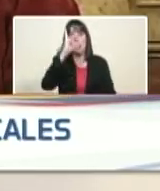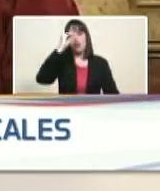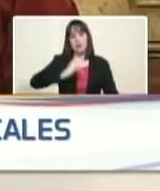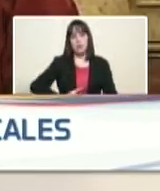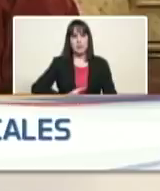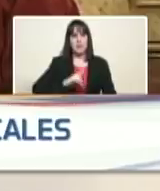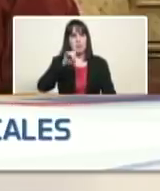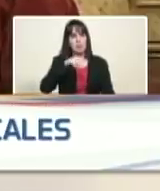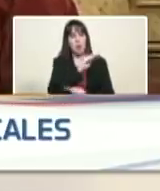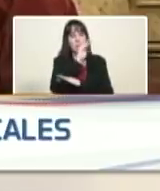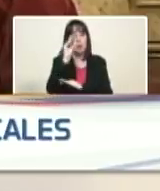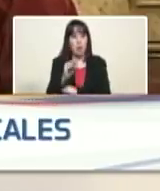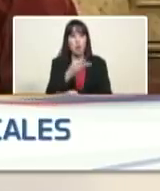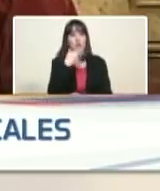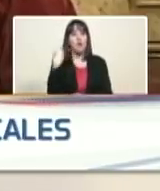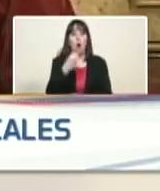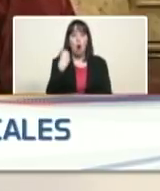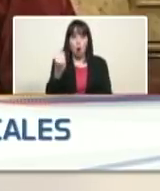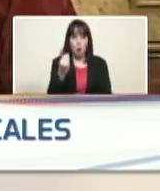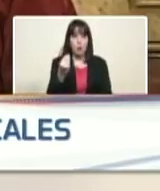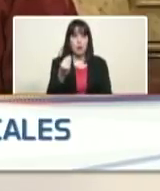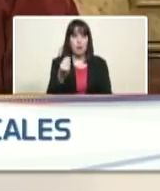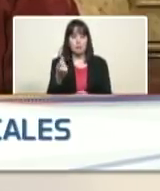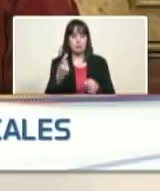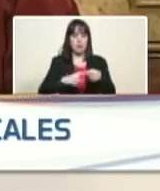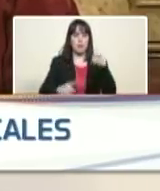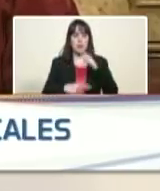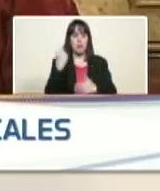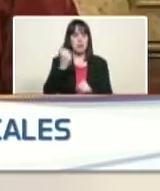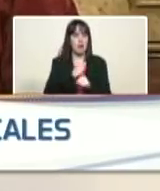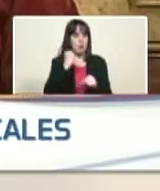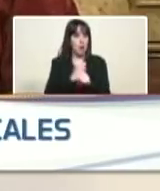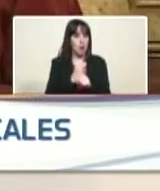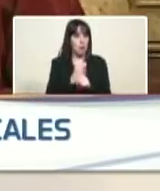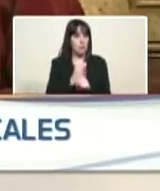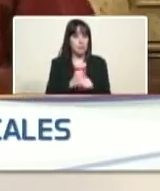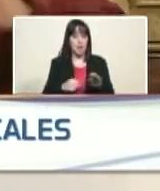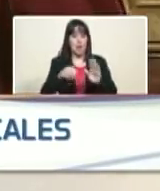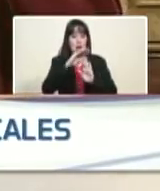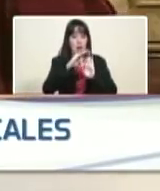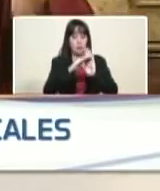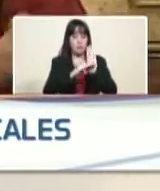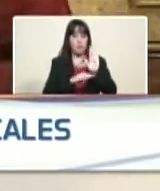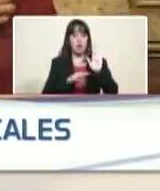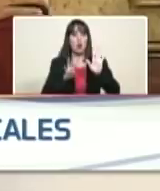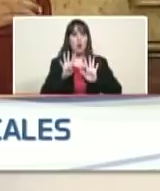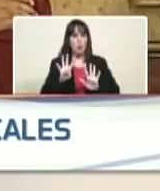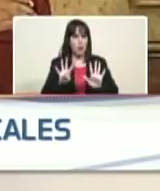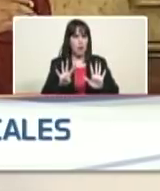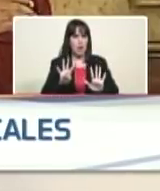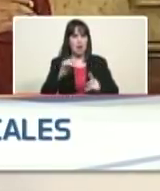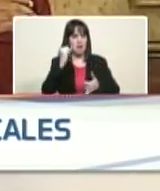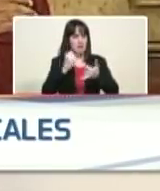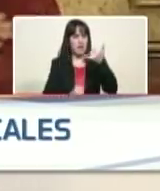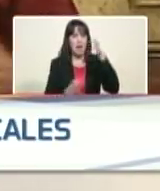discapacidad, proteger a los jóvenes con la misión Chamba Juvenil. La novena línea completa todo, abraza